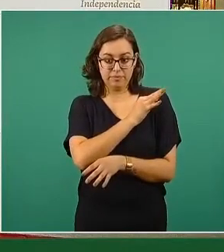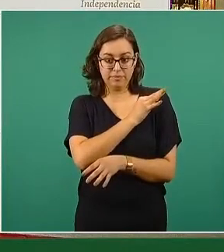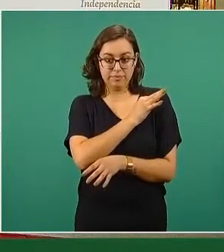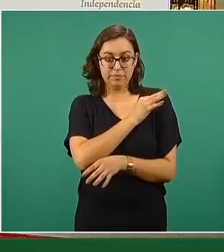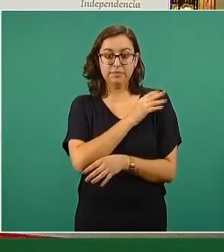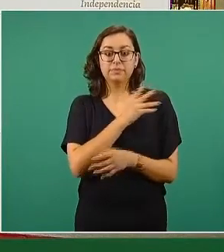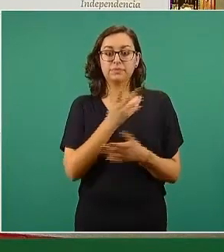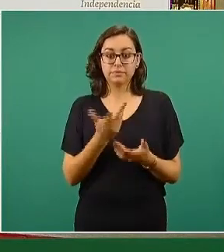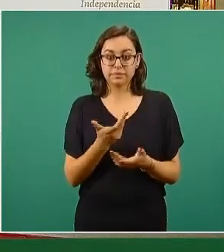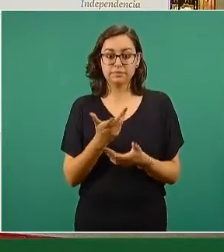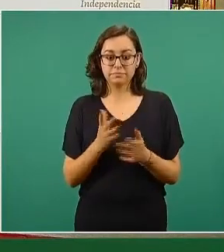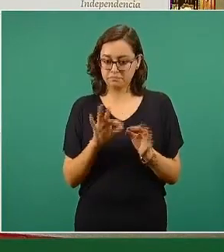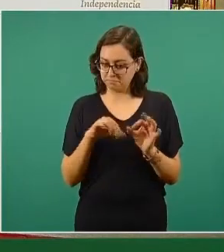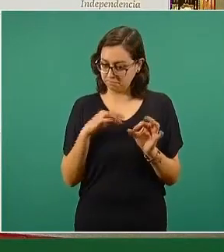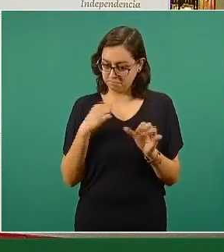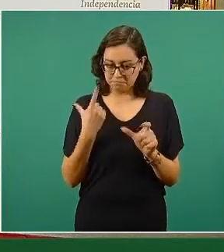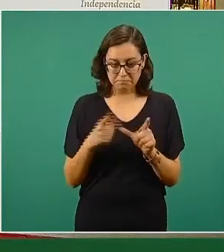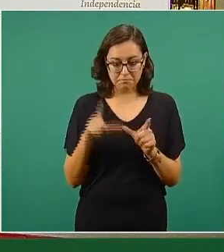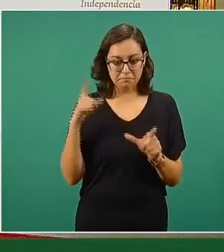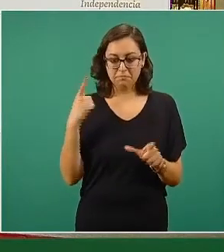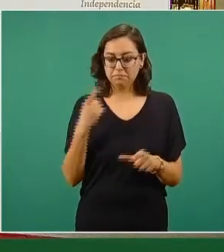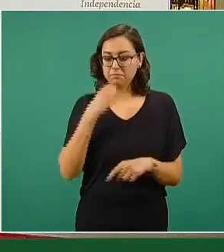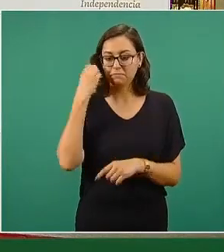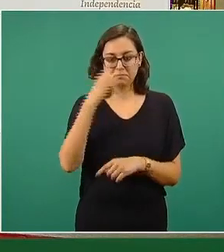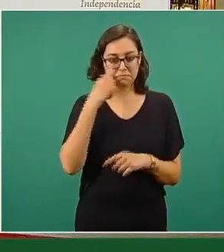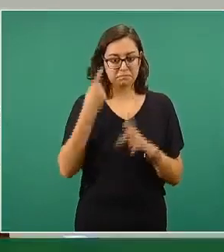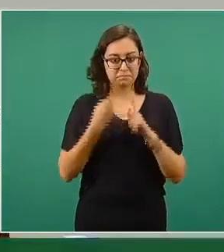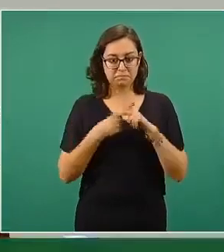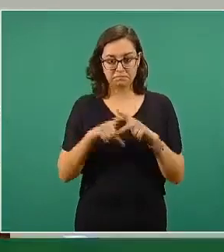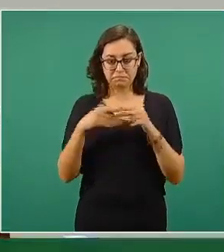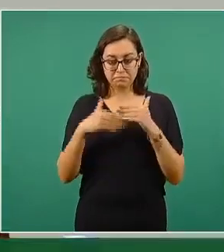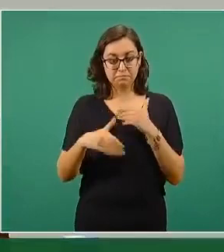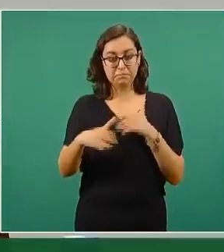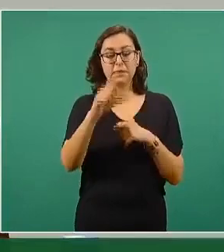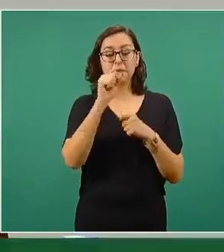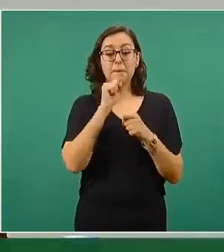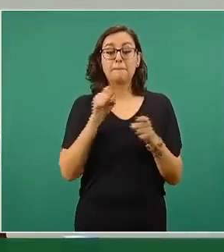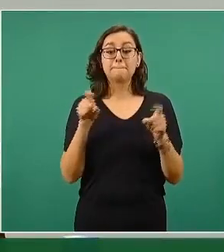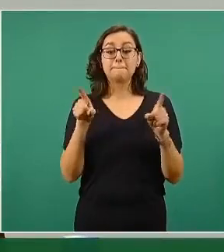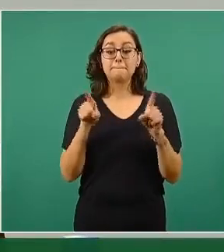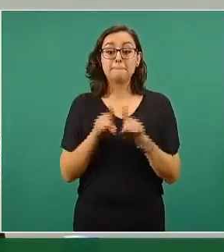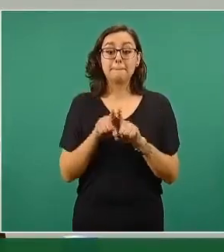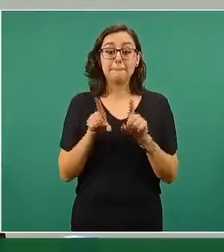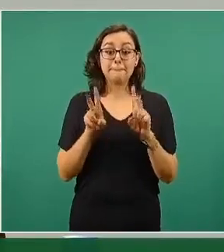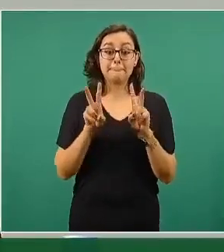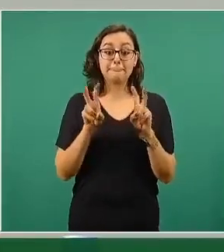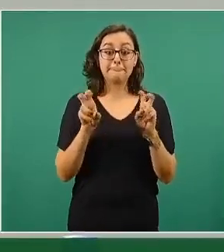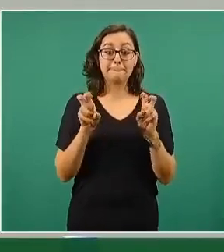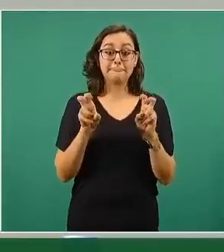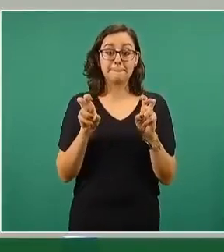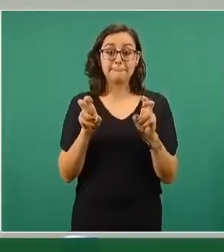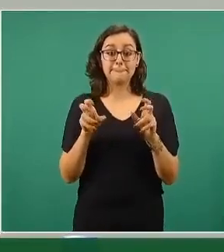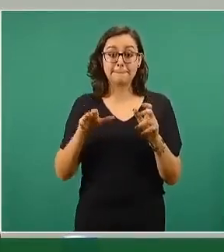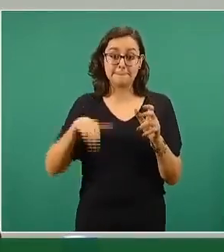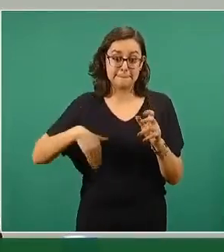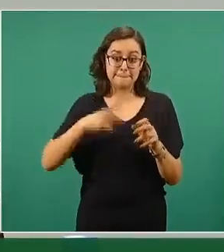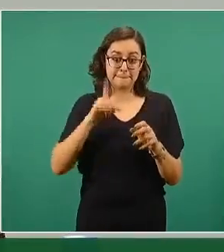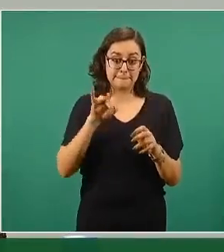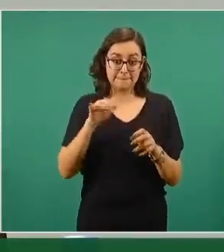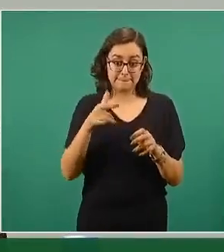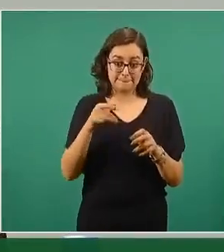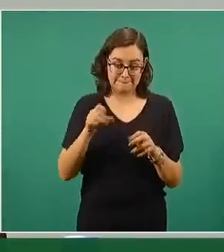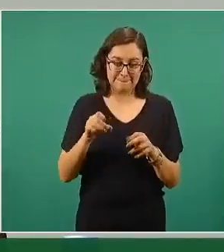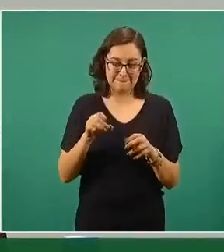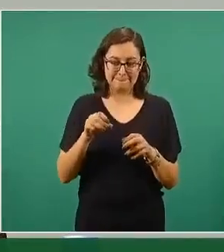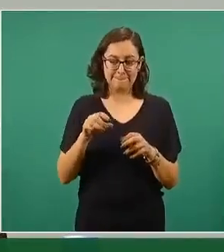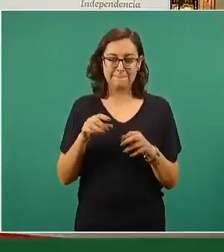personal docente y que ya están listos para el regreso a clases. También un poco acompañado de la respuesta que se le dio a Diego, pues hay que